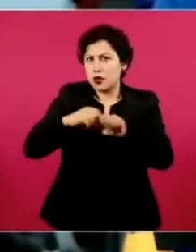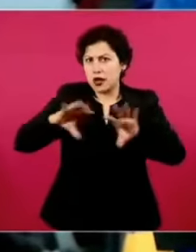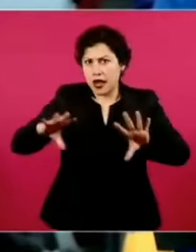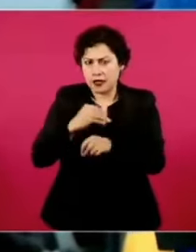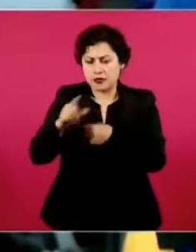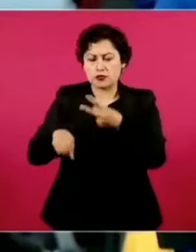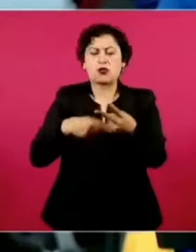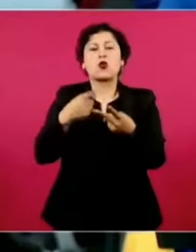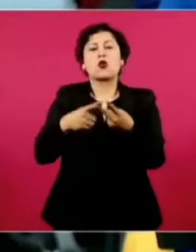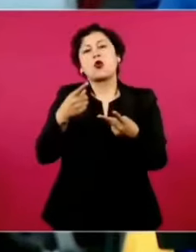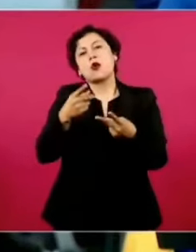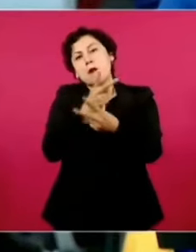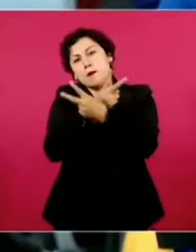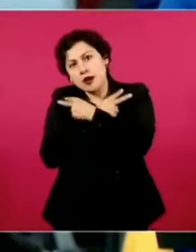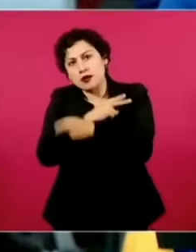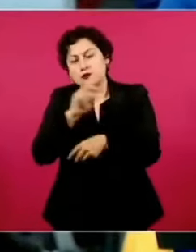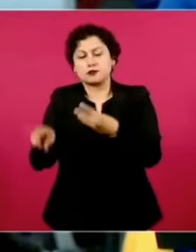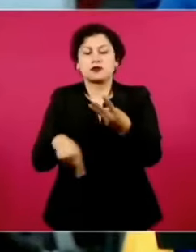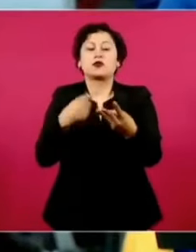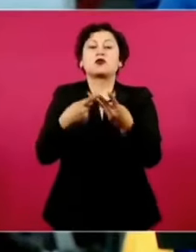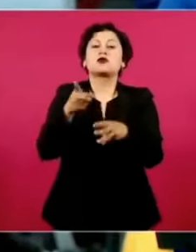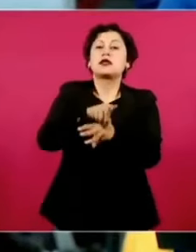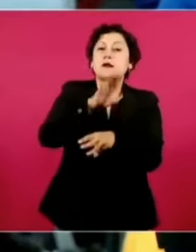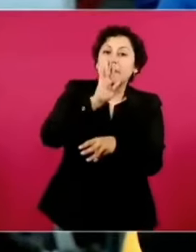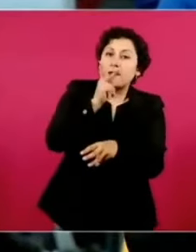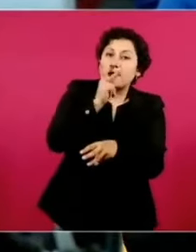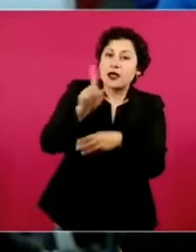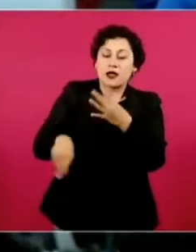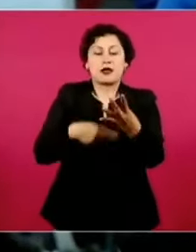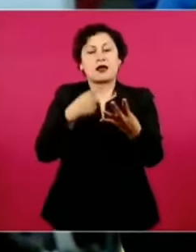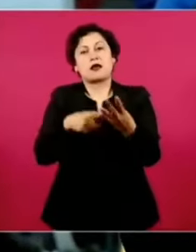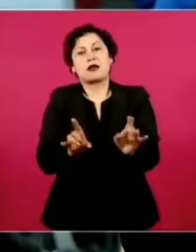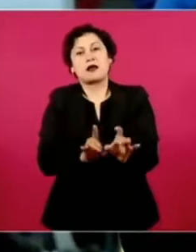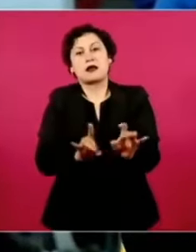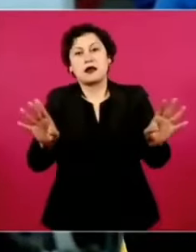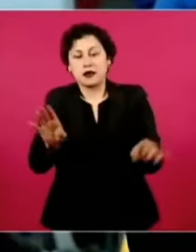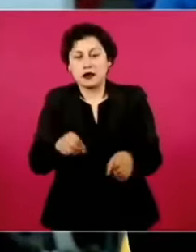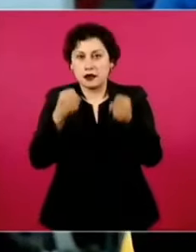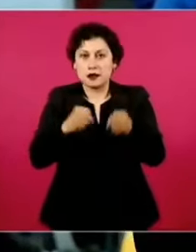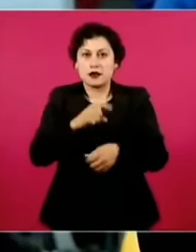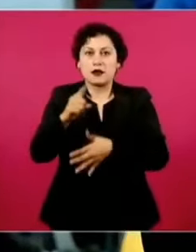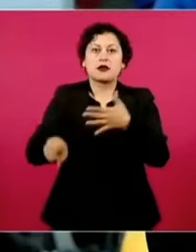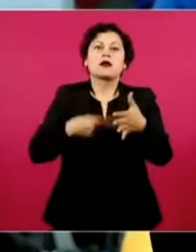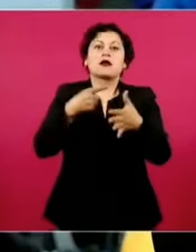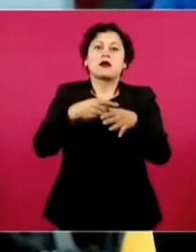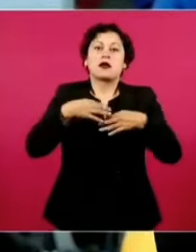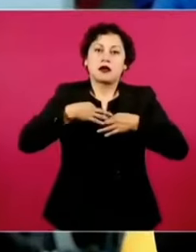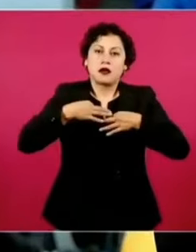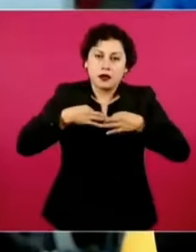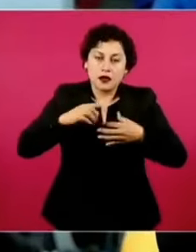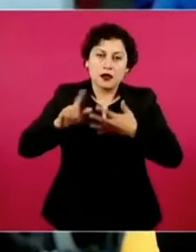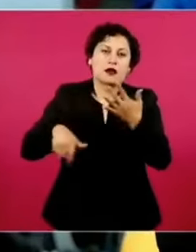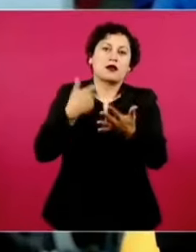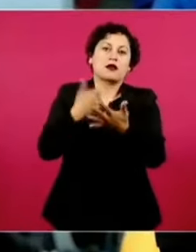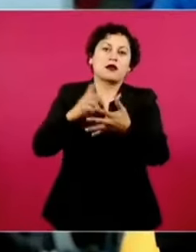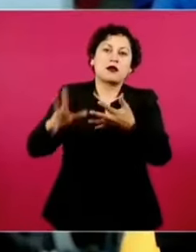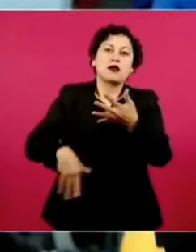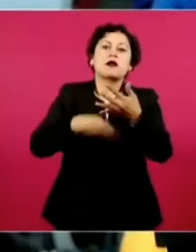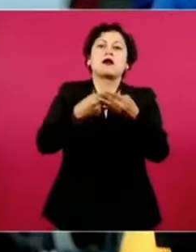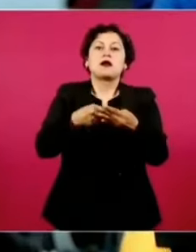adicionales, estímulo del día del padre y la madre, pago por riesgo, estímulo del día del padre, vestuario, estímulo por antigüedad, ayuda al